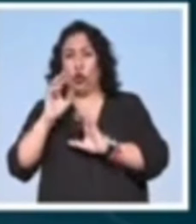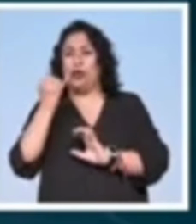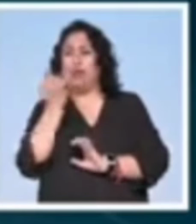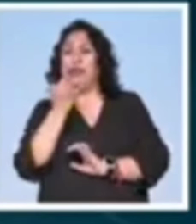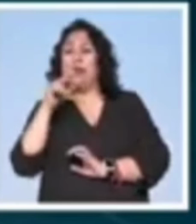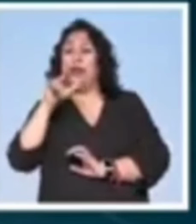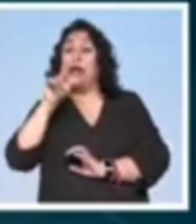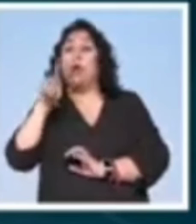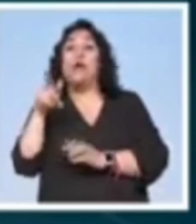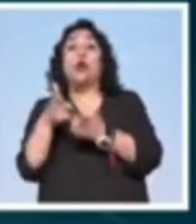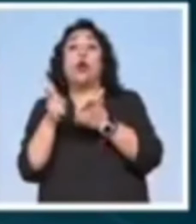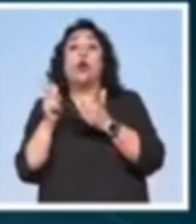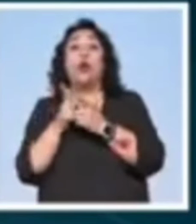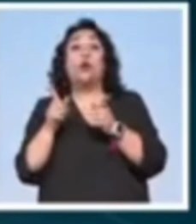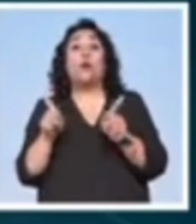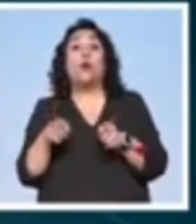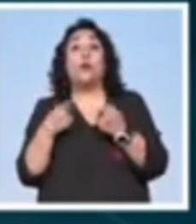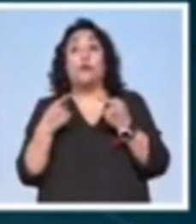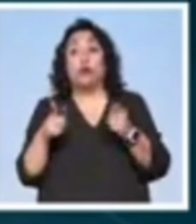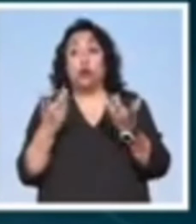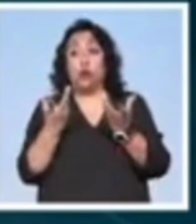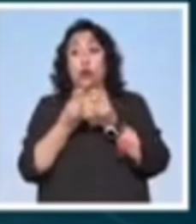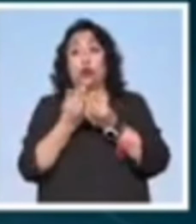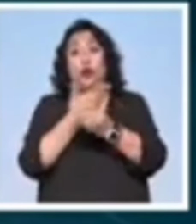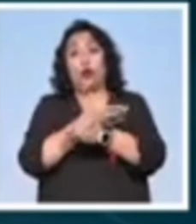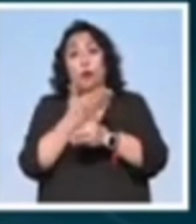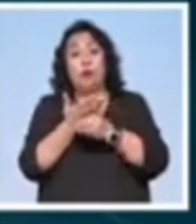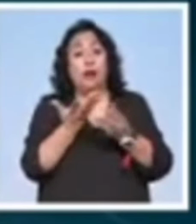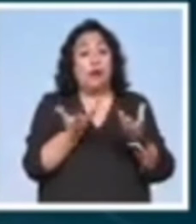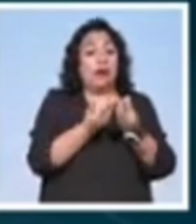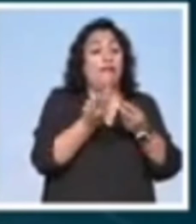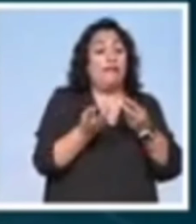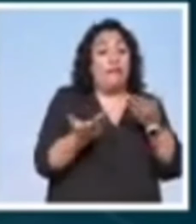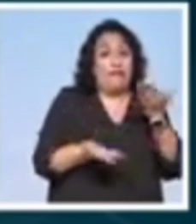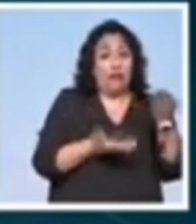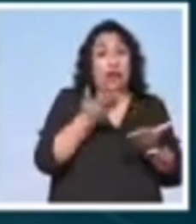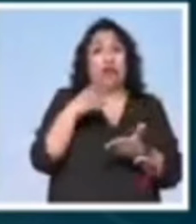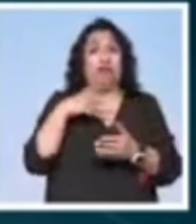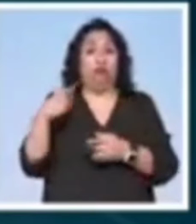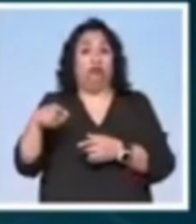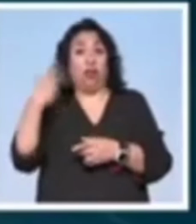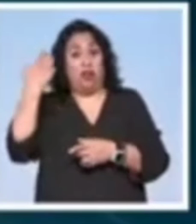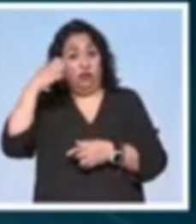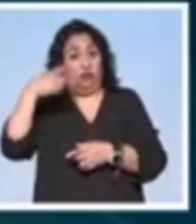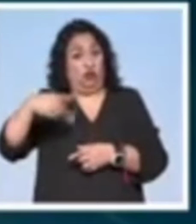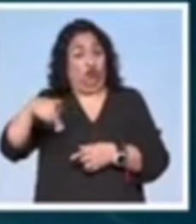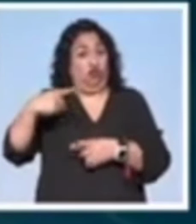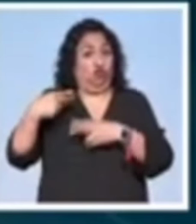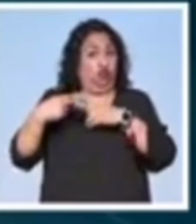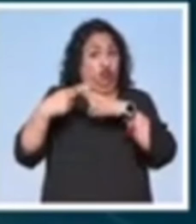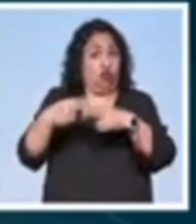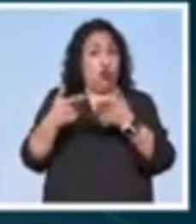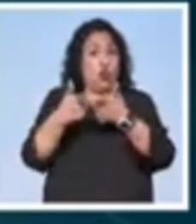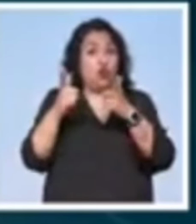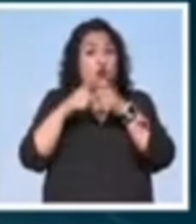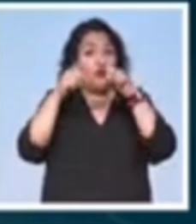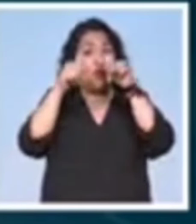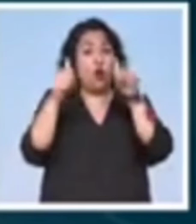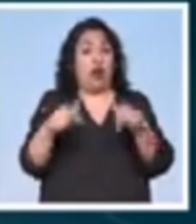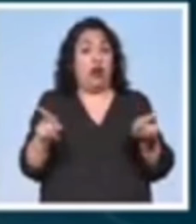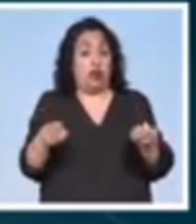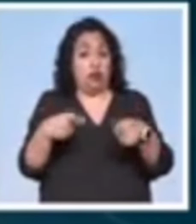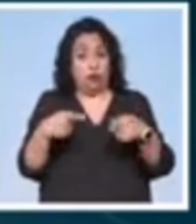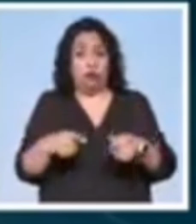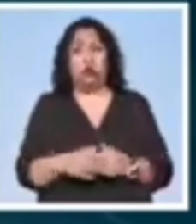grupo, el grupo musical que acompaña el Ballet Folclórico y que además tiene una trayectoria propia como grupo artístico y